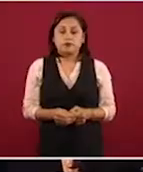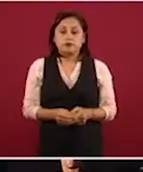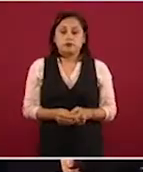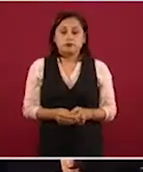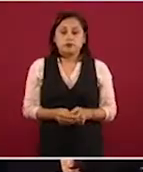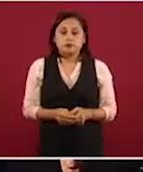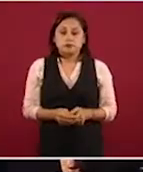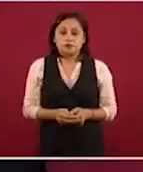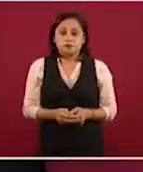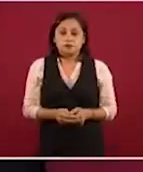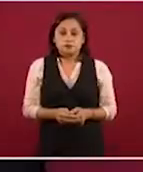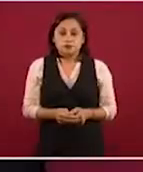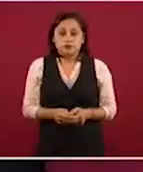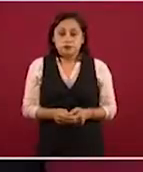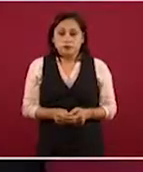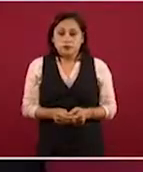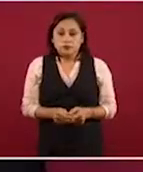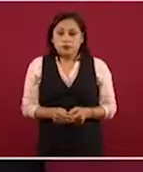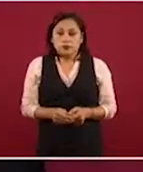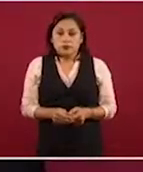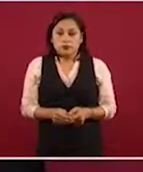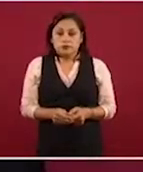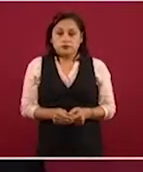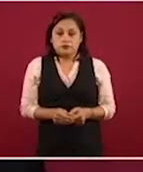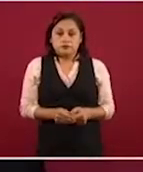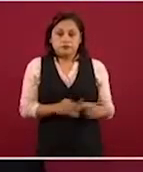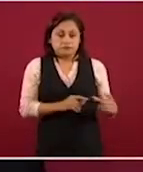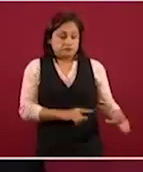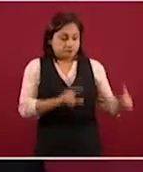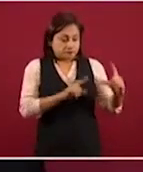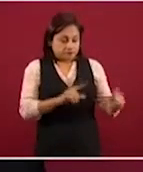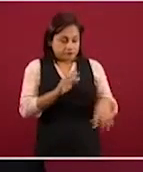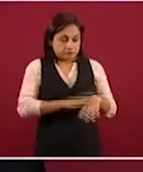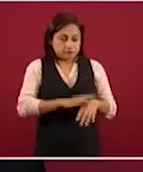E inclusive hay unas aquí más adelante, las vamos a ver,